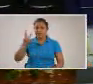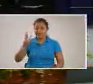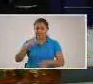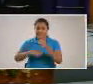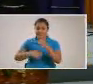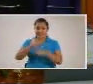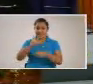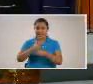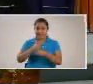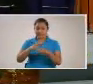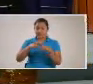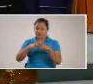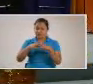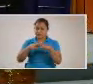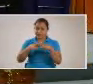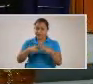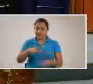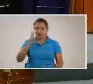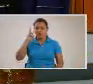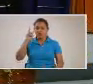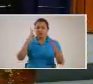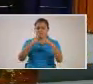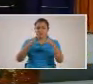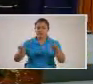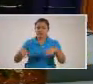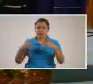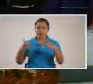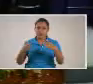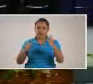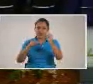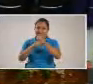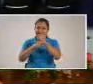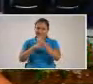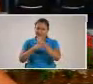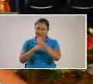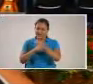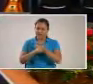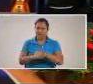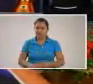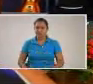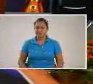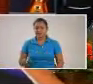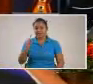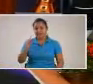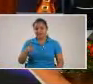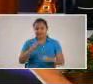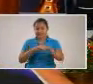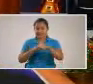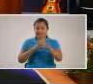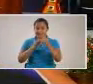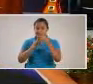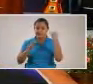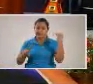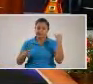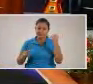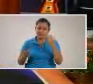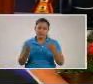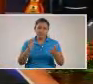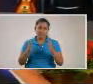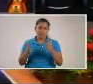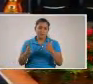como la tribulación. Ese periodo termina aproximadamente, bueno, después